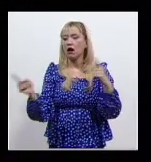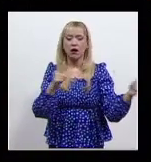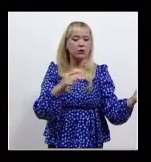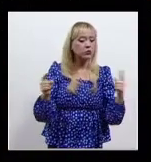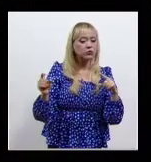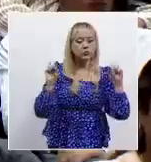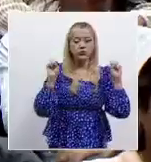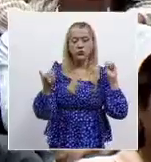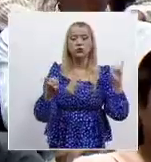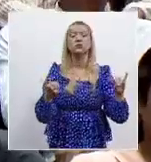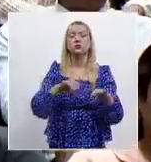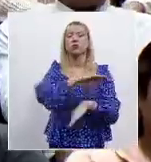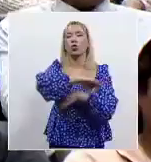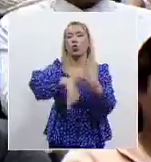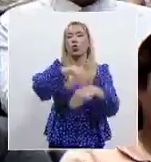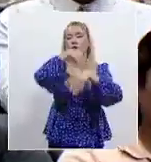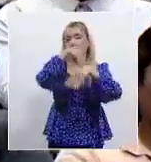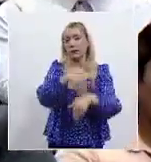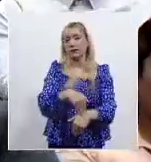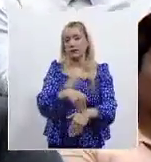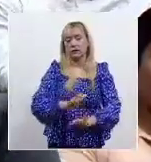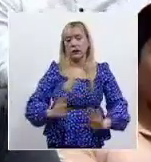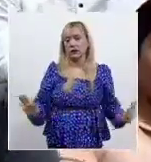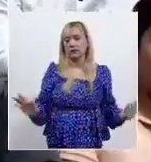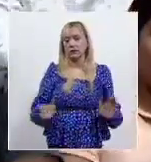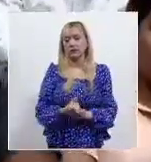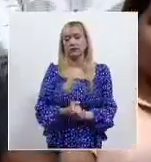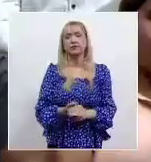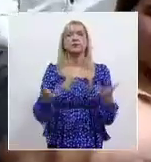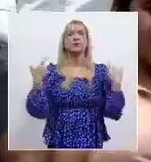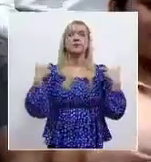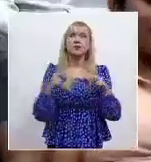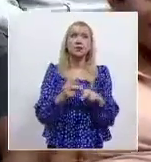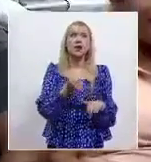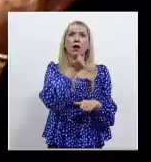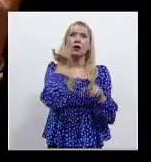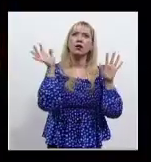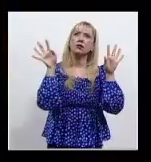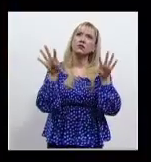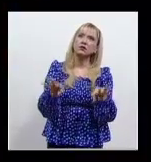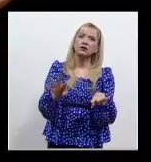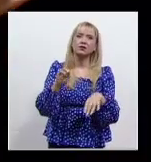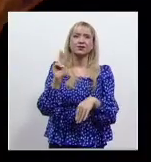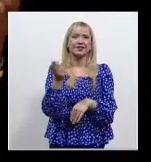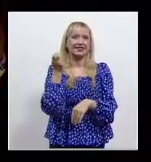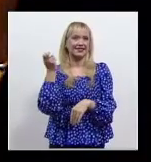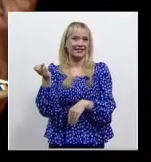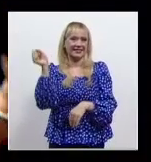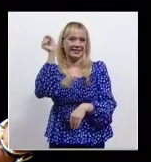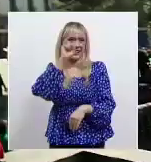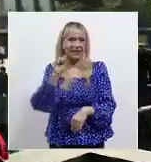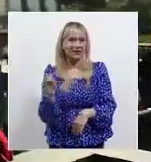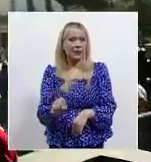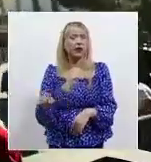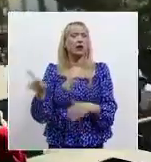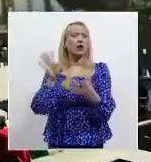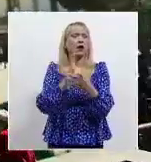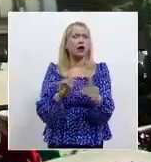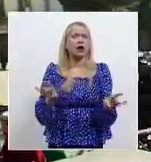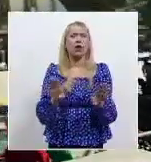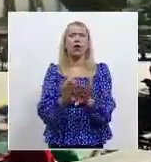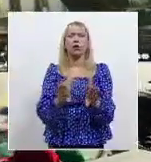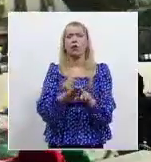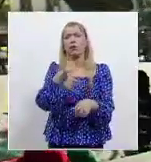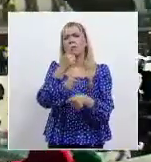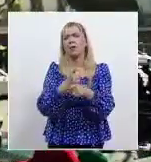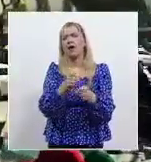para todos. Ante profesores y estudiantes de la Universidad La Salle, la ministra Ríos Farjat habló de las decisiones relevantes de la primera